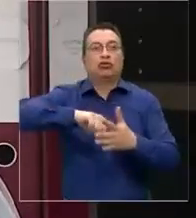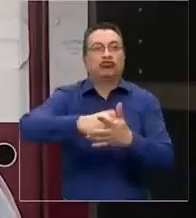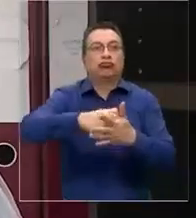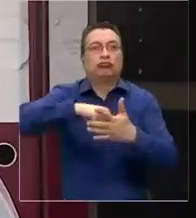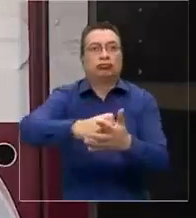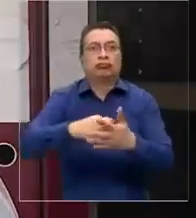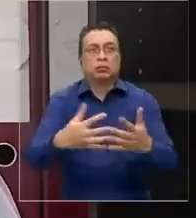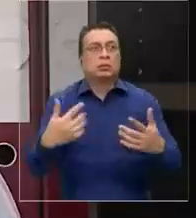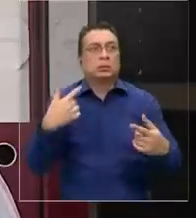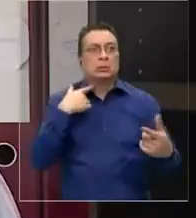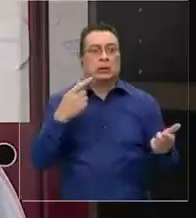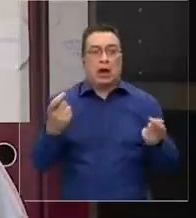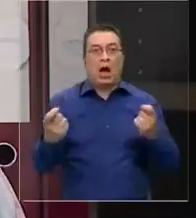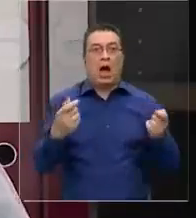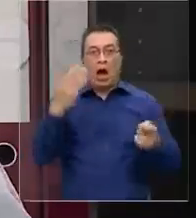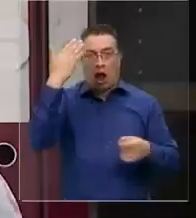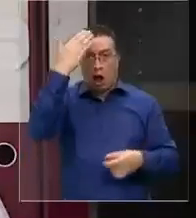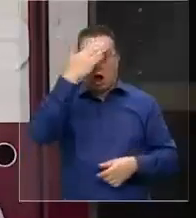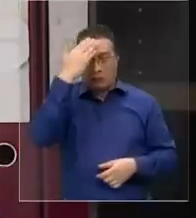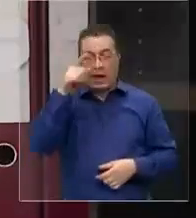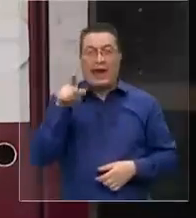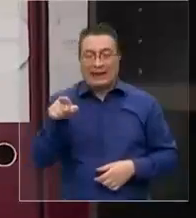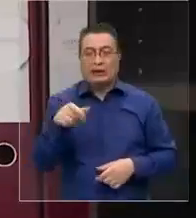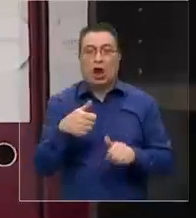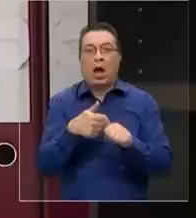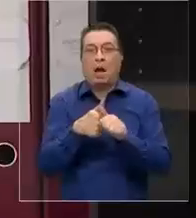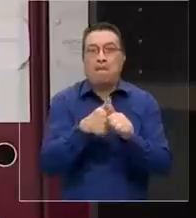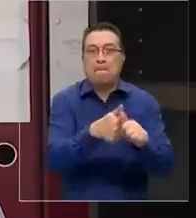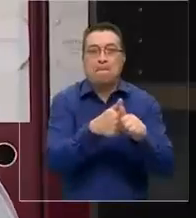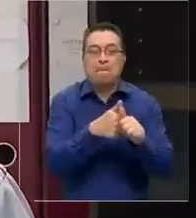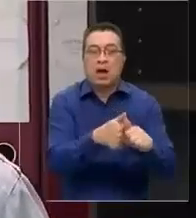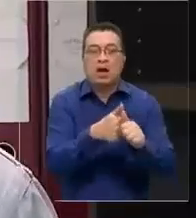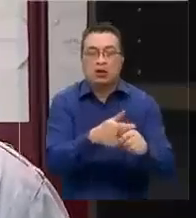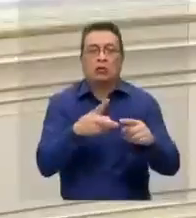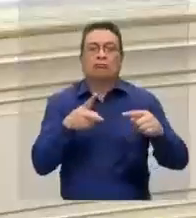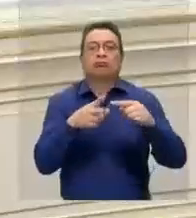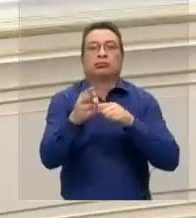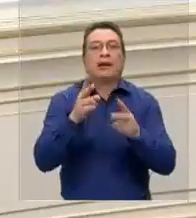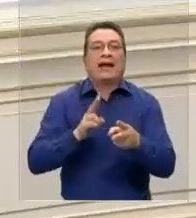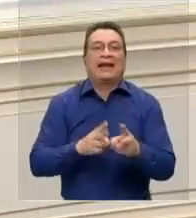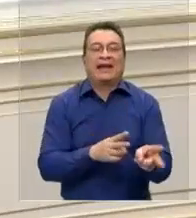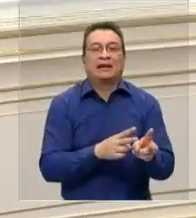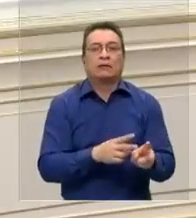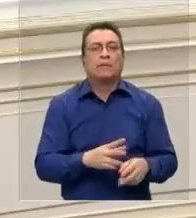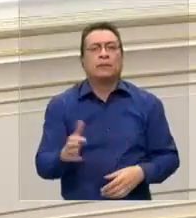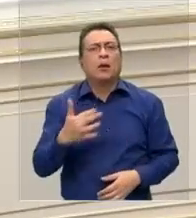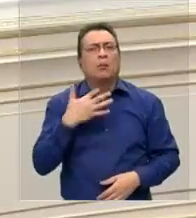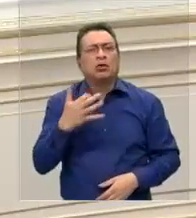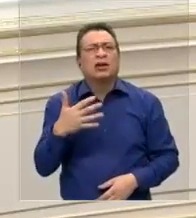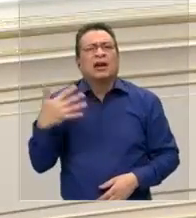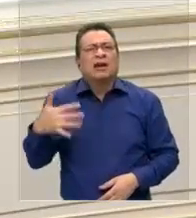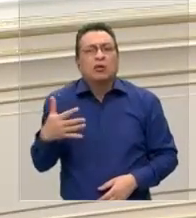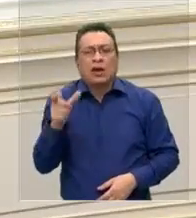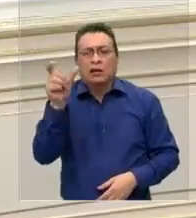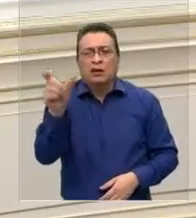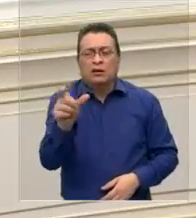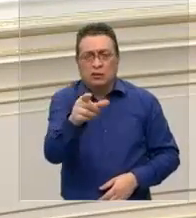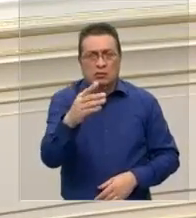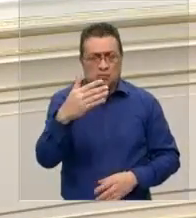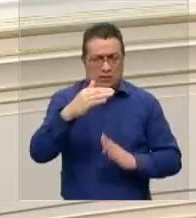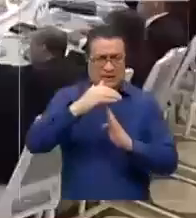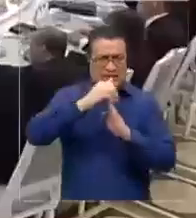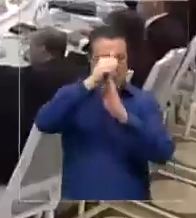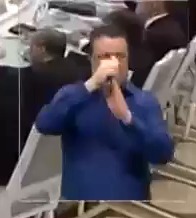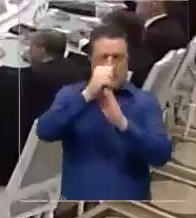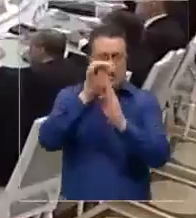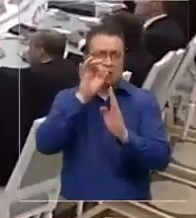están bastante complicados y esa es la razón probablemente por la que están pidiendo el stop de la guerra. Pero ¿por qué es tan importante que estos pocos oligarcas